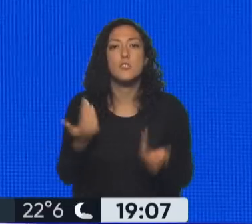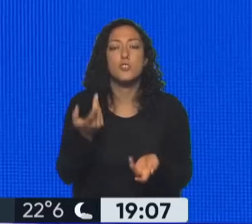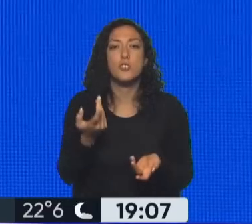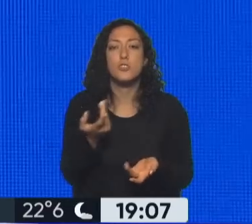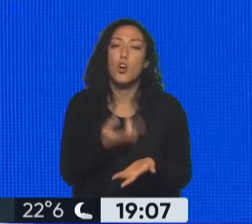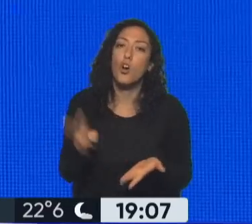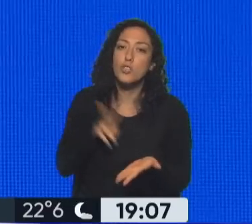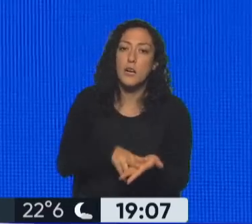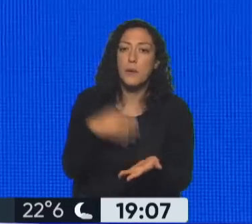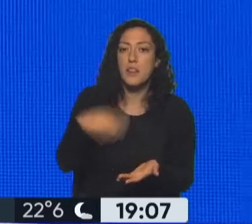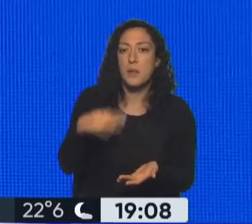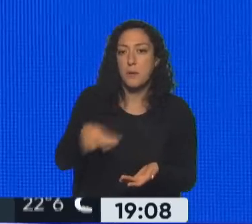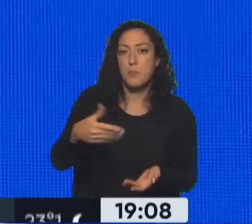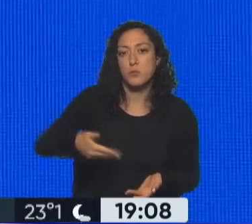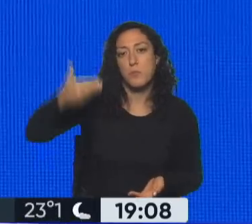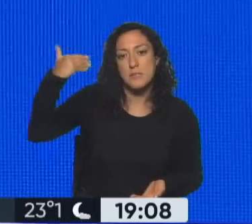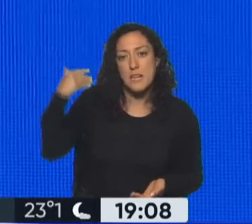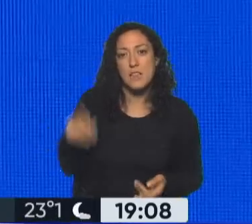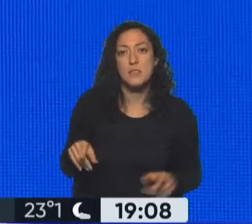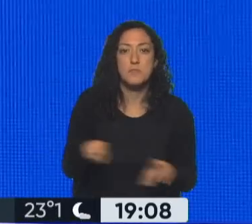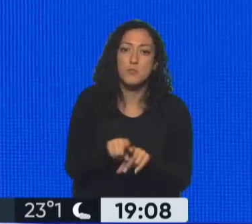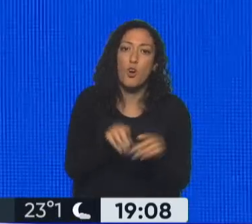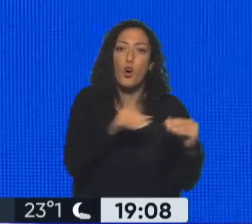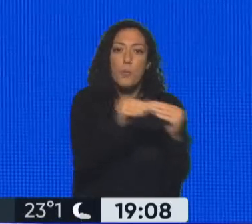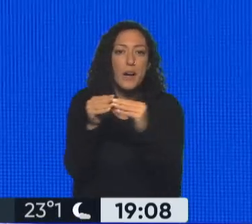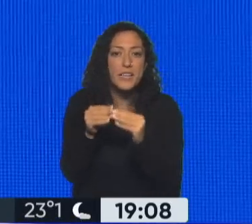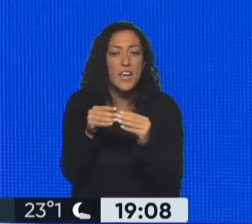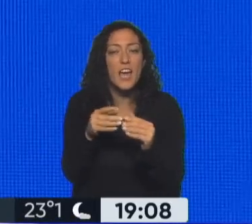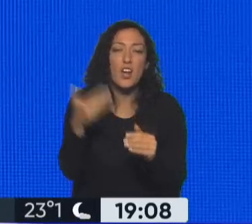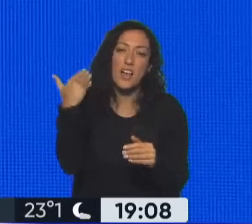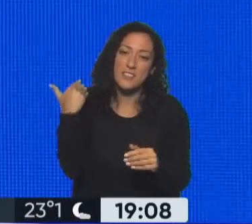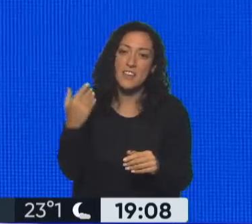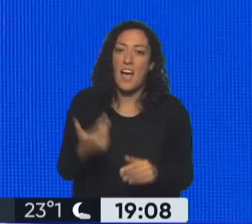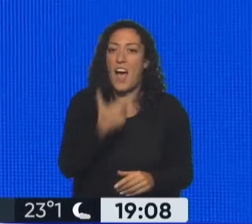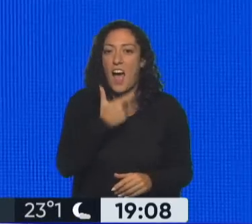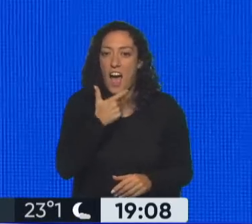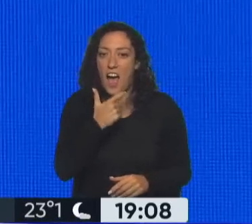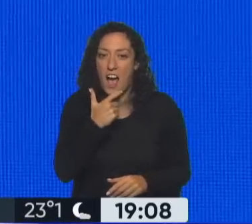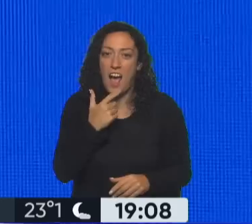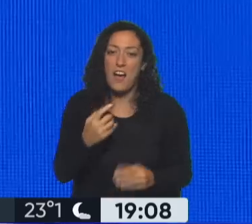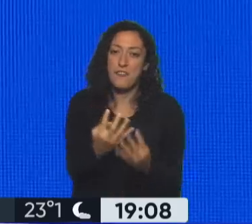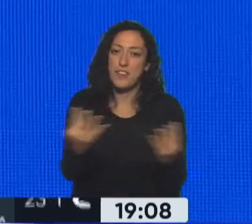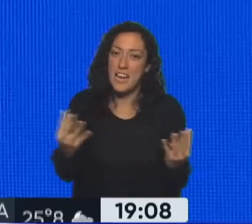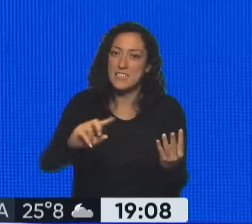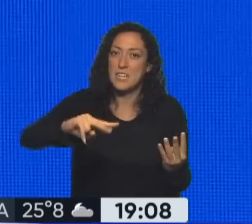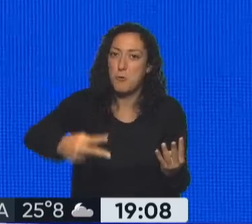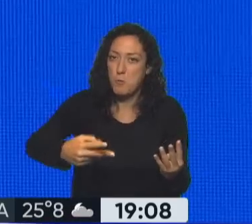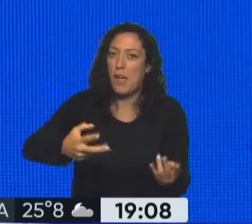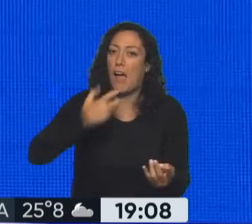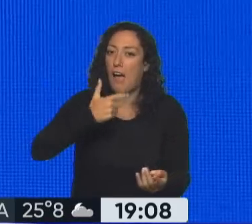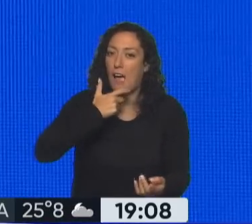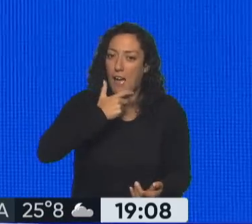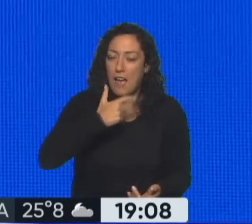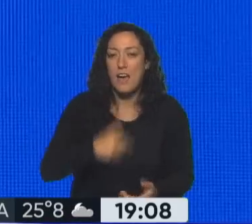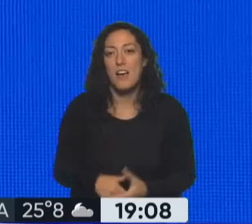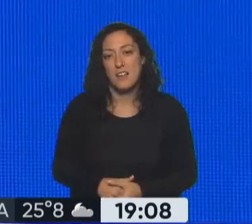volver a lo que fuimos acá. Hay compañeros que fueron militantes conmigo que se ríen en la segunda fila, militantes de Oltre y